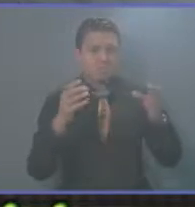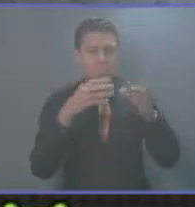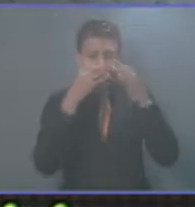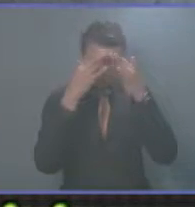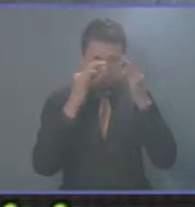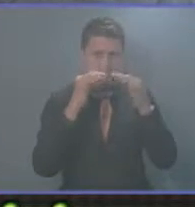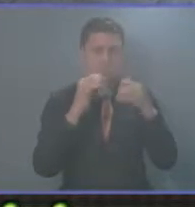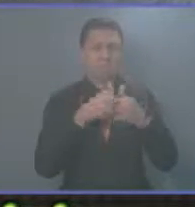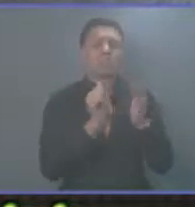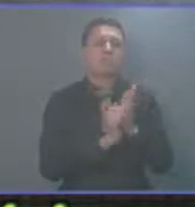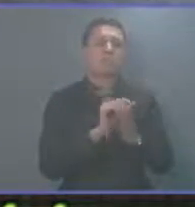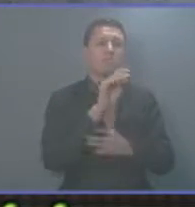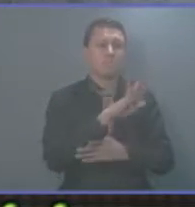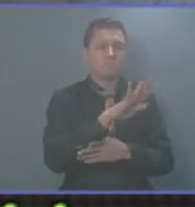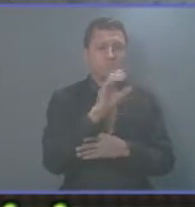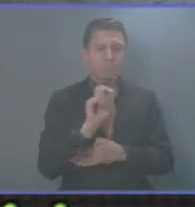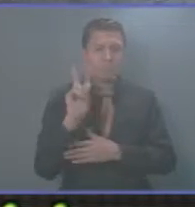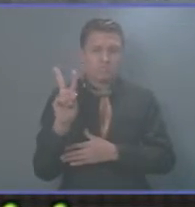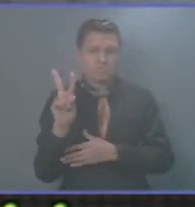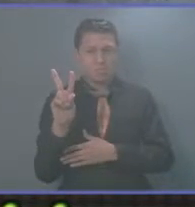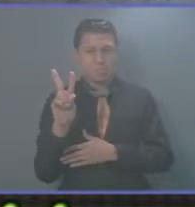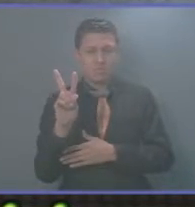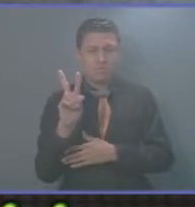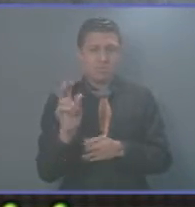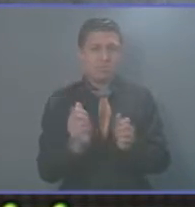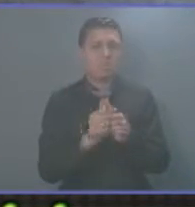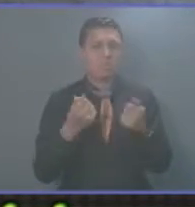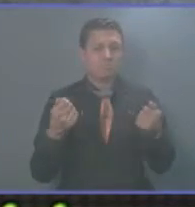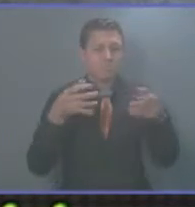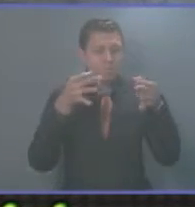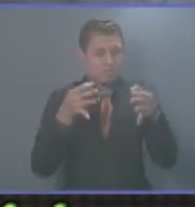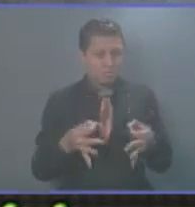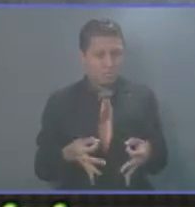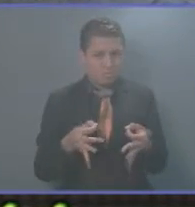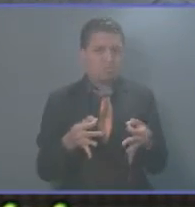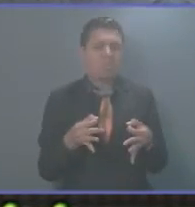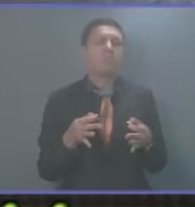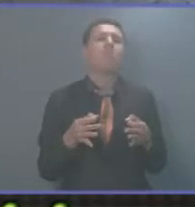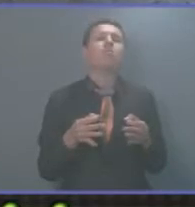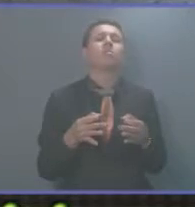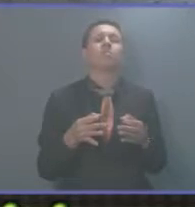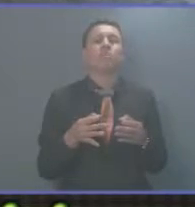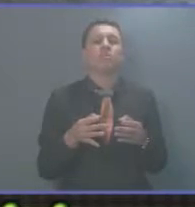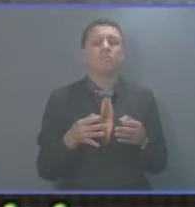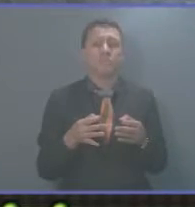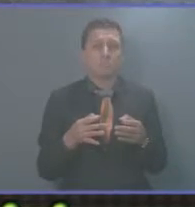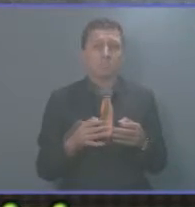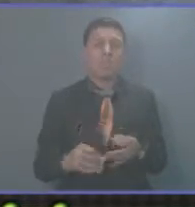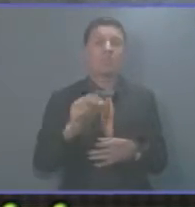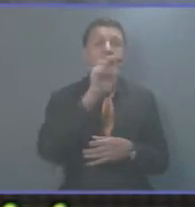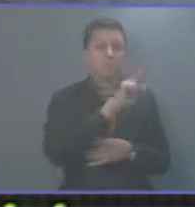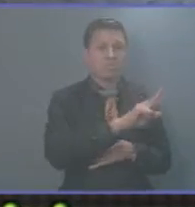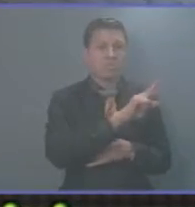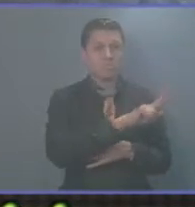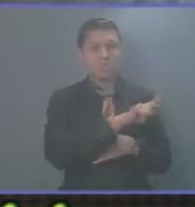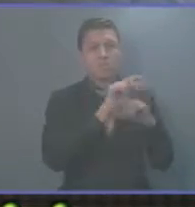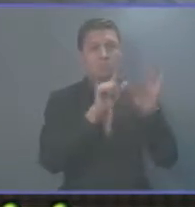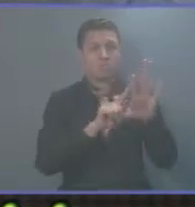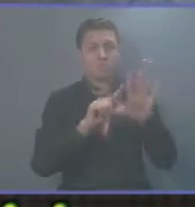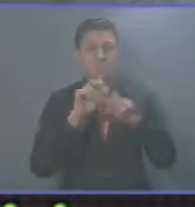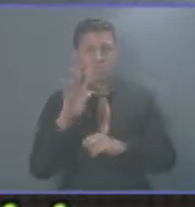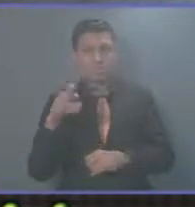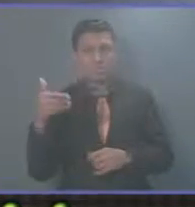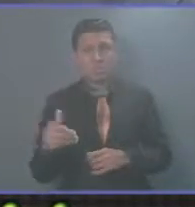legislativo 402 del Diario Oficial número 166, tomo número 364 del